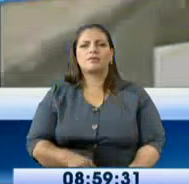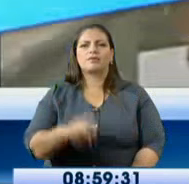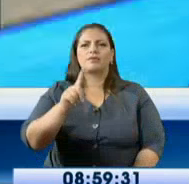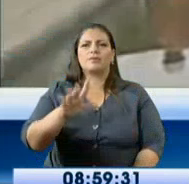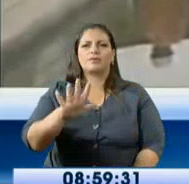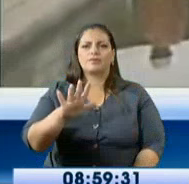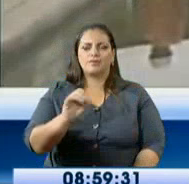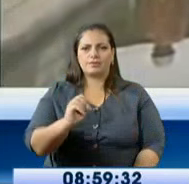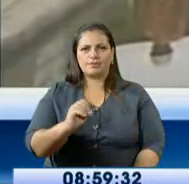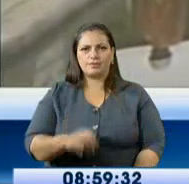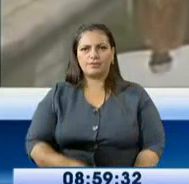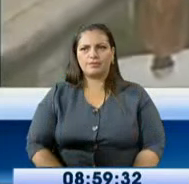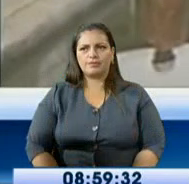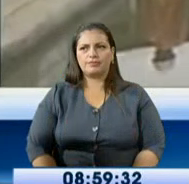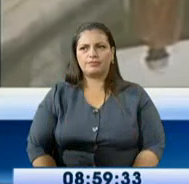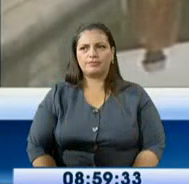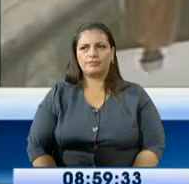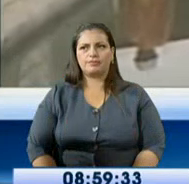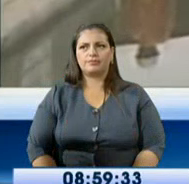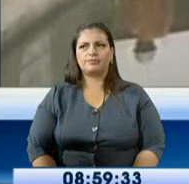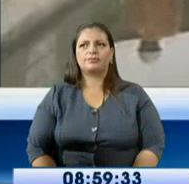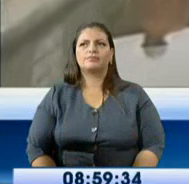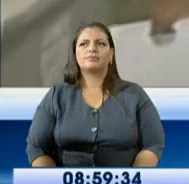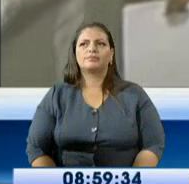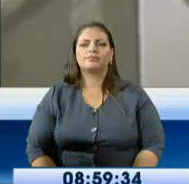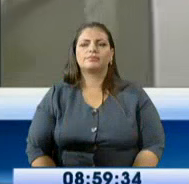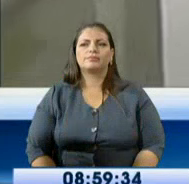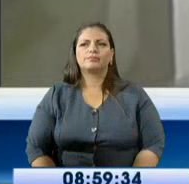de las alcantarillas ahí en el sector. Ahí están.